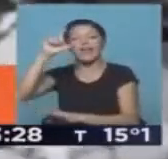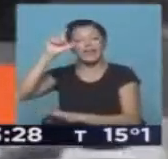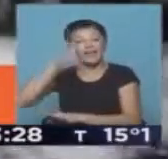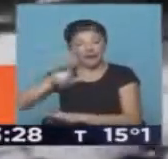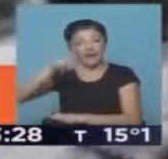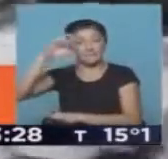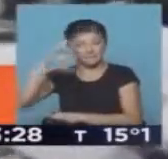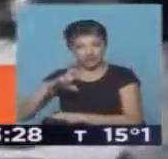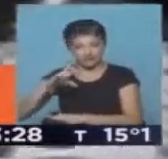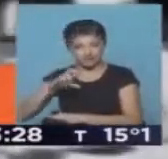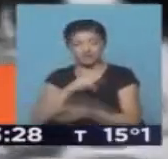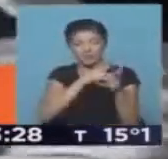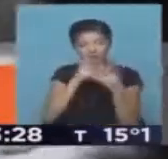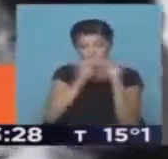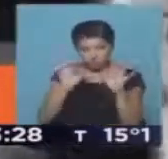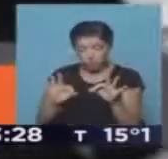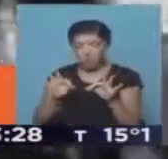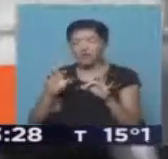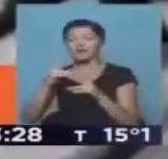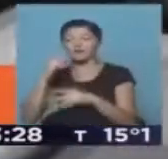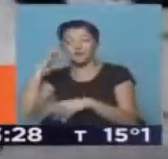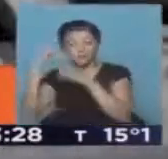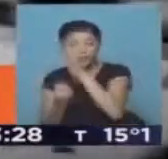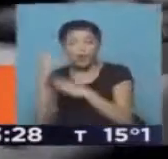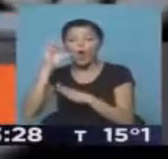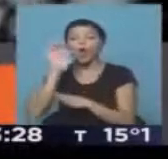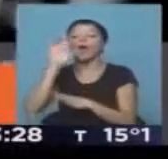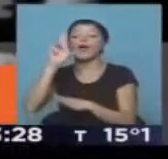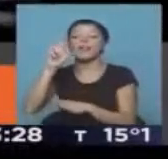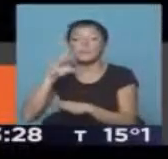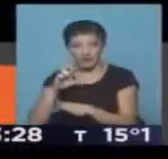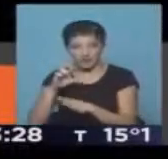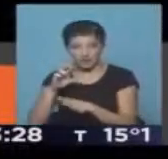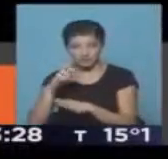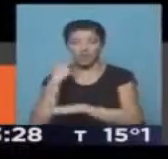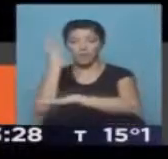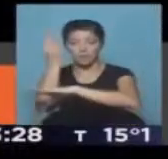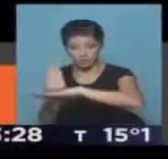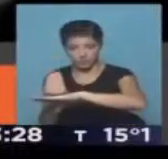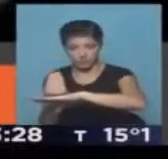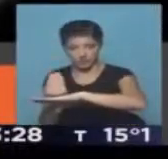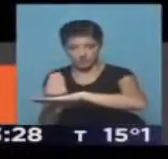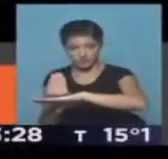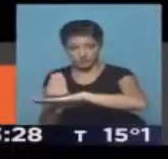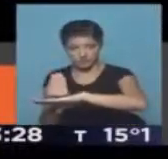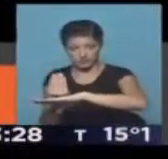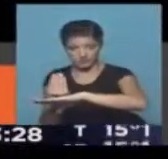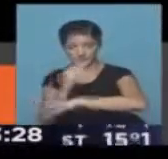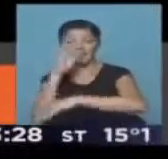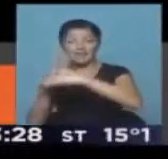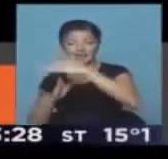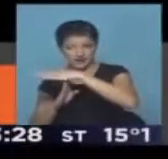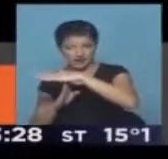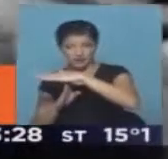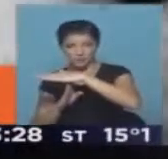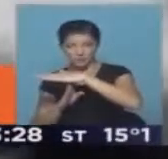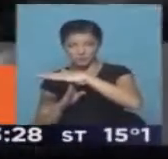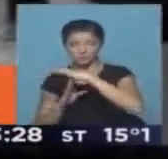días arafat asume la presidencia aún así la presidencia en la titularidad digamos de lepe después de la guerra de los seis días